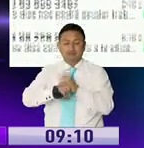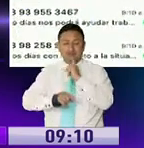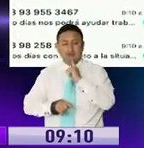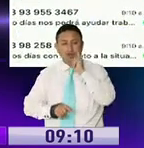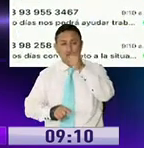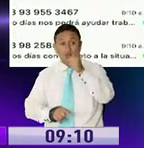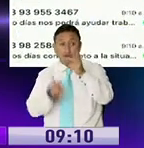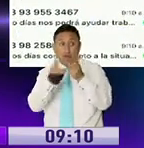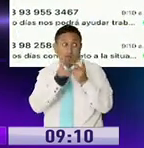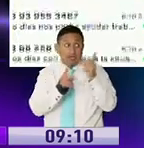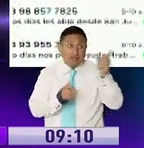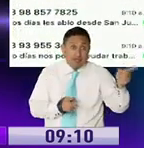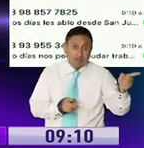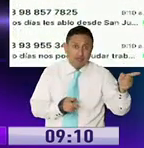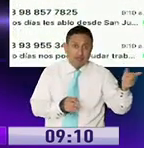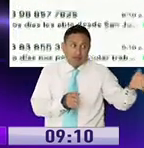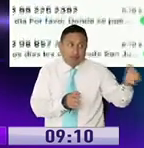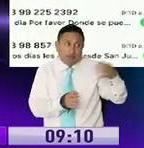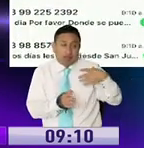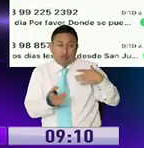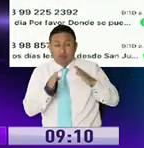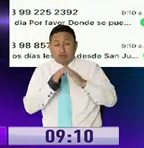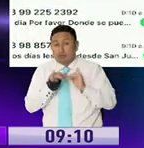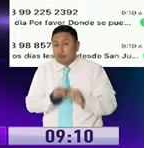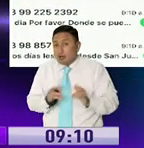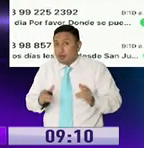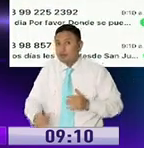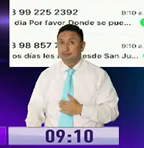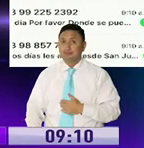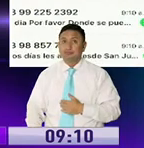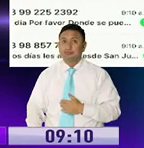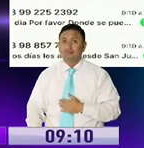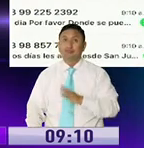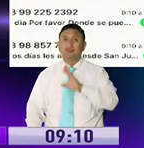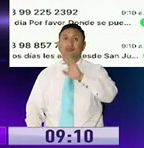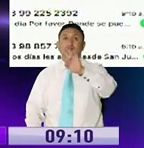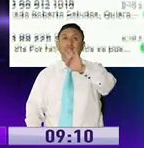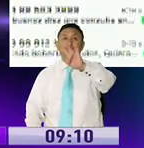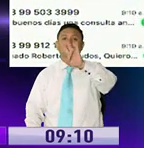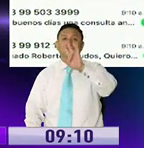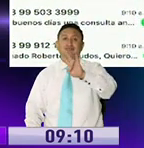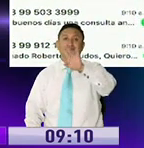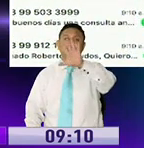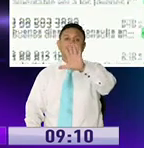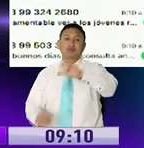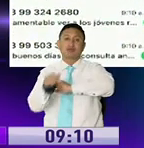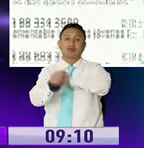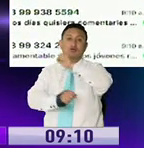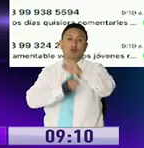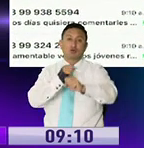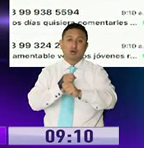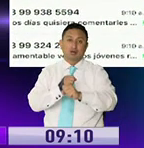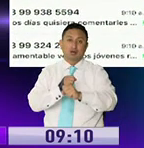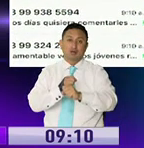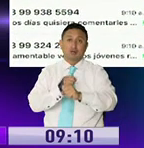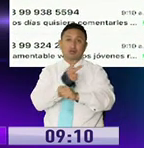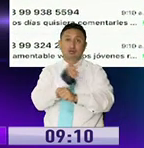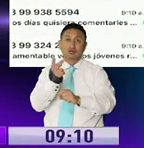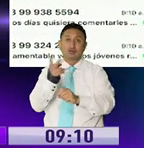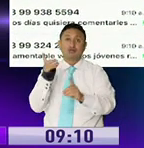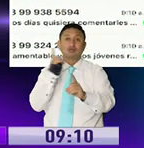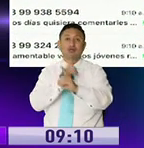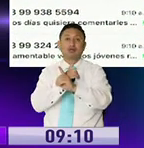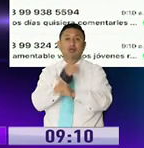puede estar su vecino contagiado, entonces mejor me quedo en la casa. Tiene 75 años, los dos, la esposa tiene 85 de discapacidad